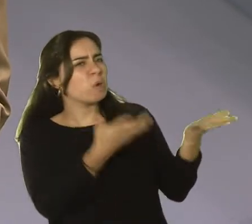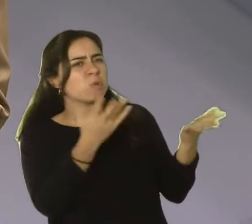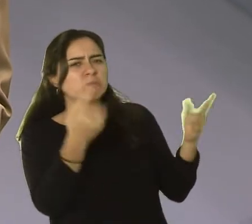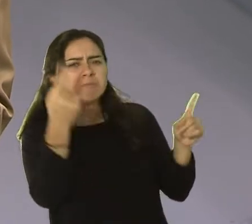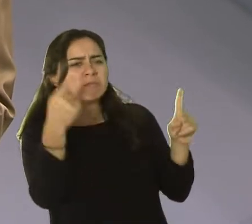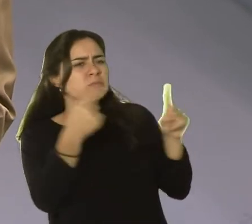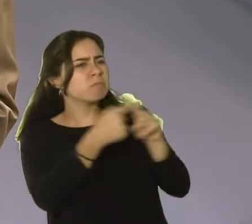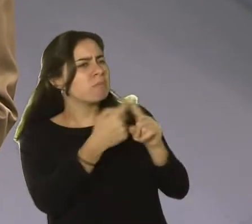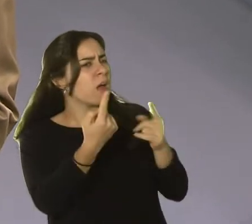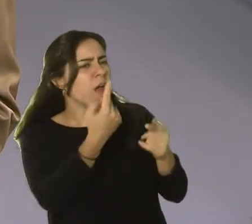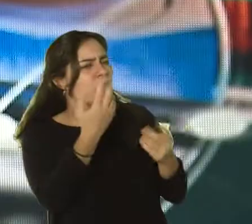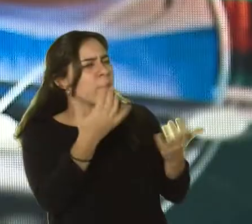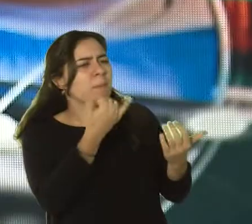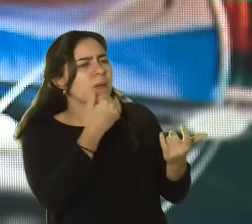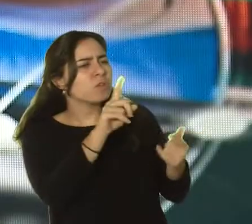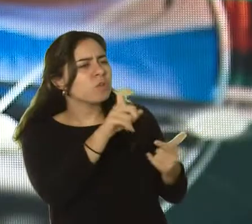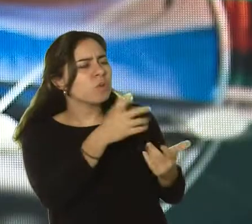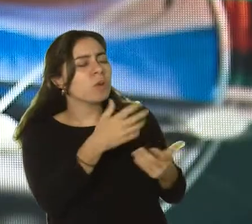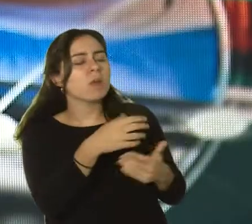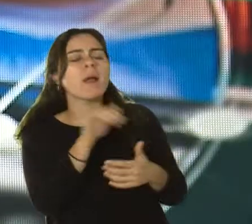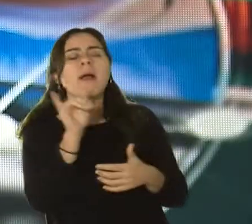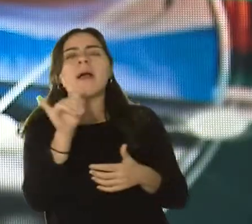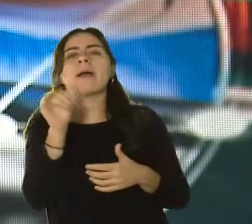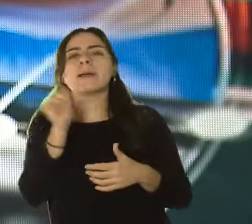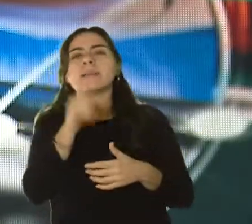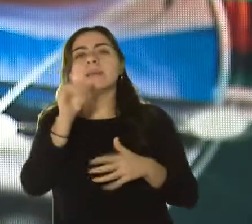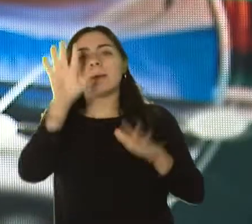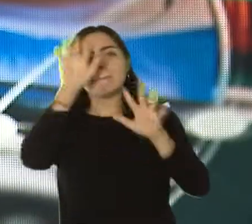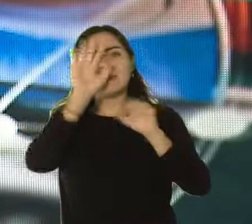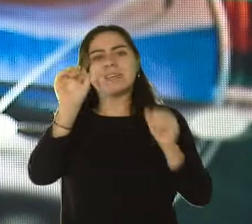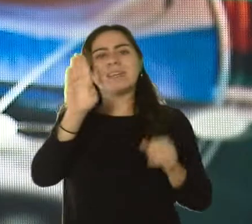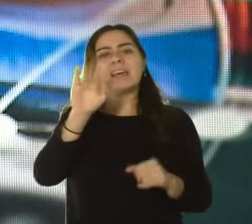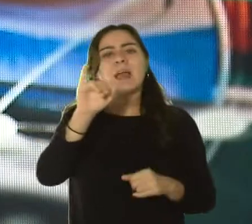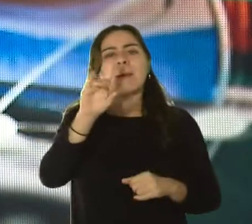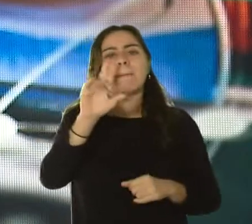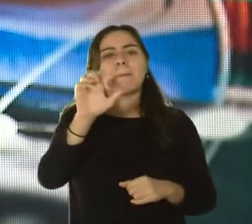un asunto. Sí, lo que pasa es que el presidente Biden